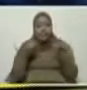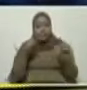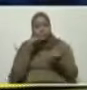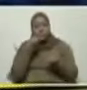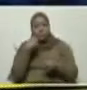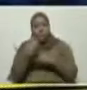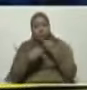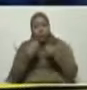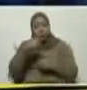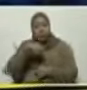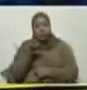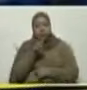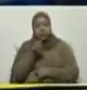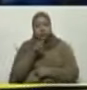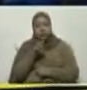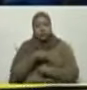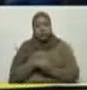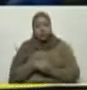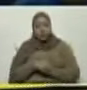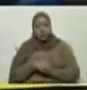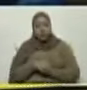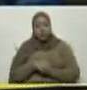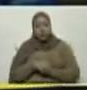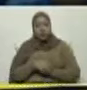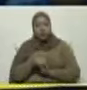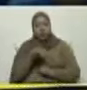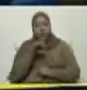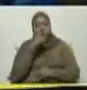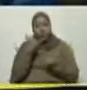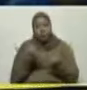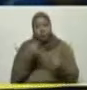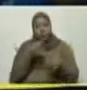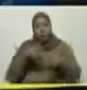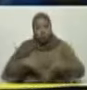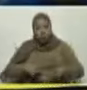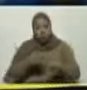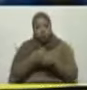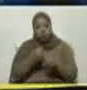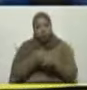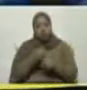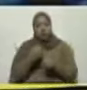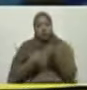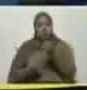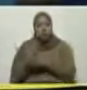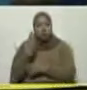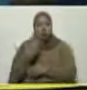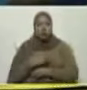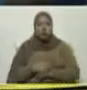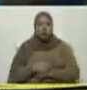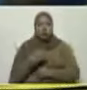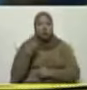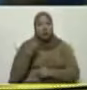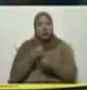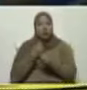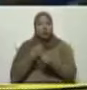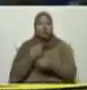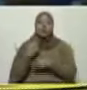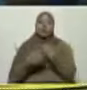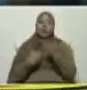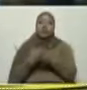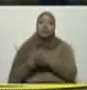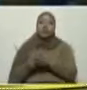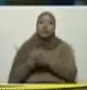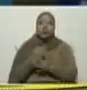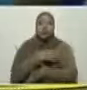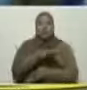que salió de aquí y llegó a pichincha allá donde nació Marisol las faldas de la